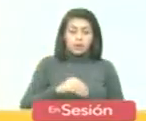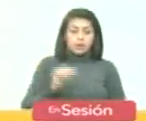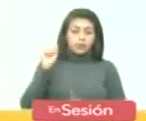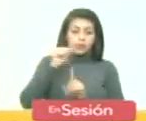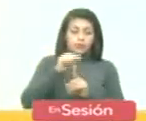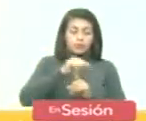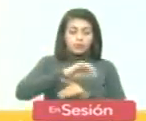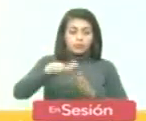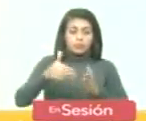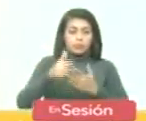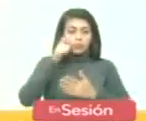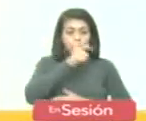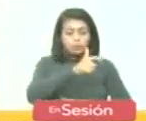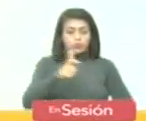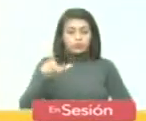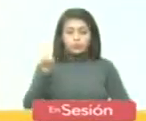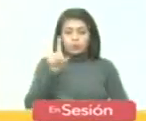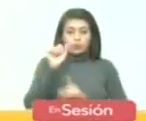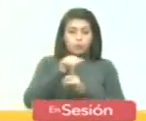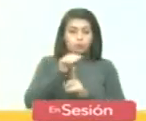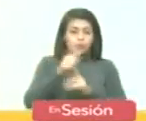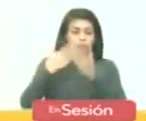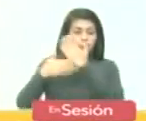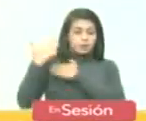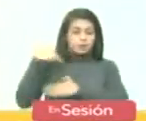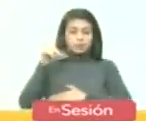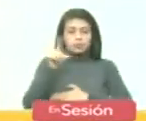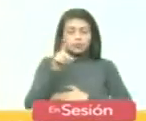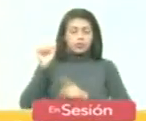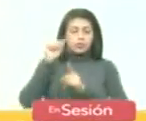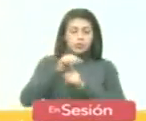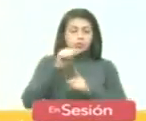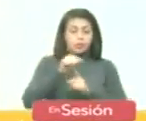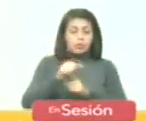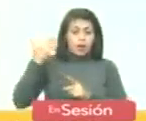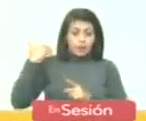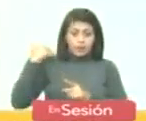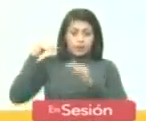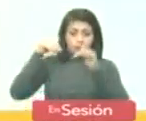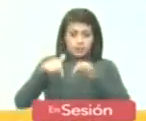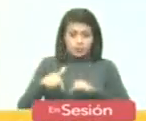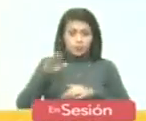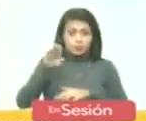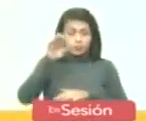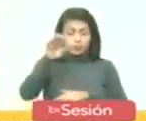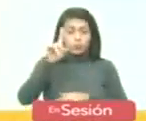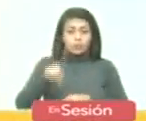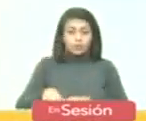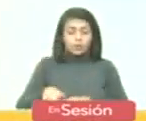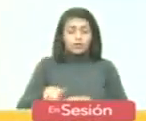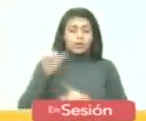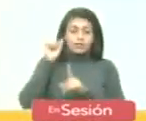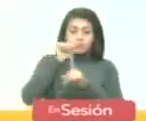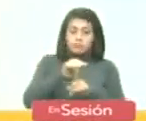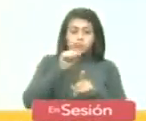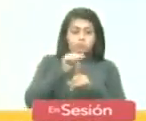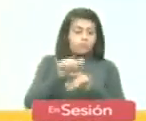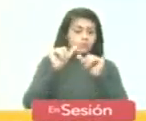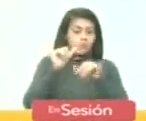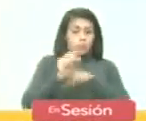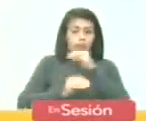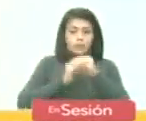todo un pueblo. Y no es una lucha pasada nada más, es la lucha pasada, es la lucha presente, es la lucha futura también que nosotros estamos